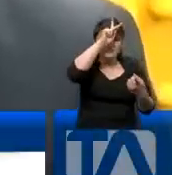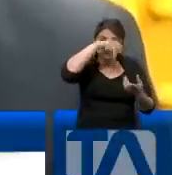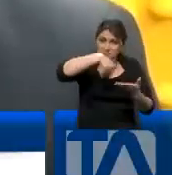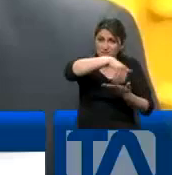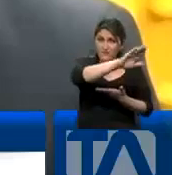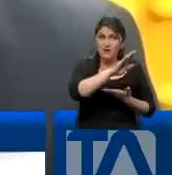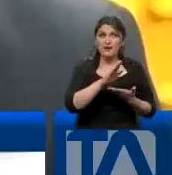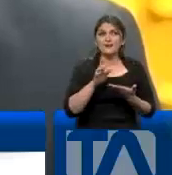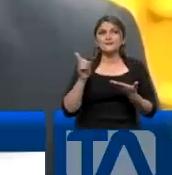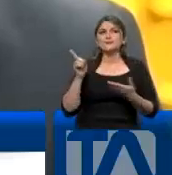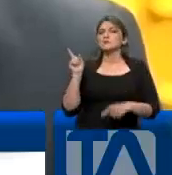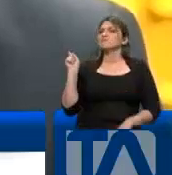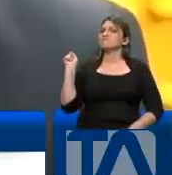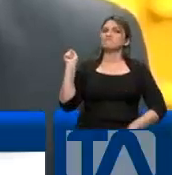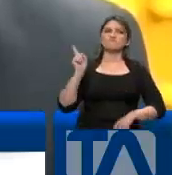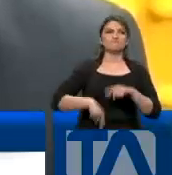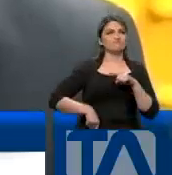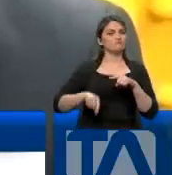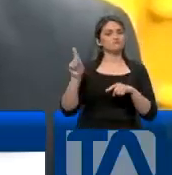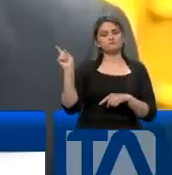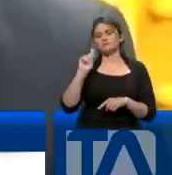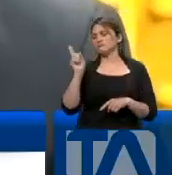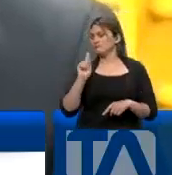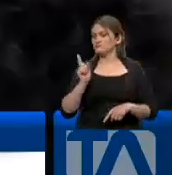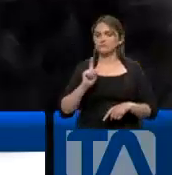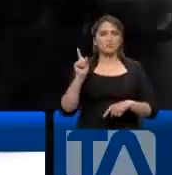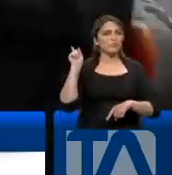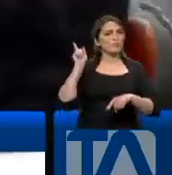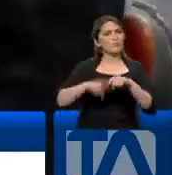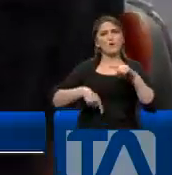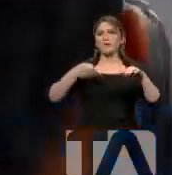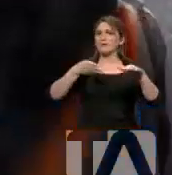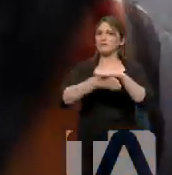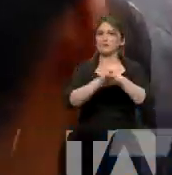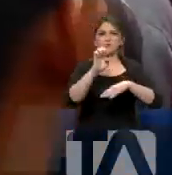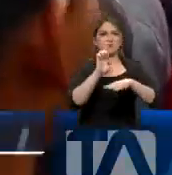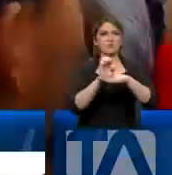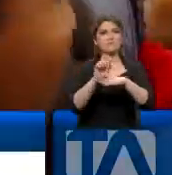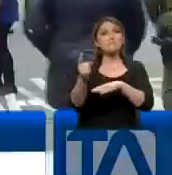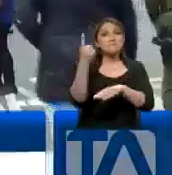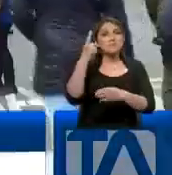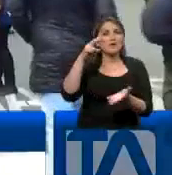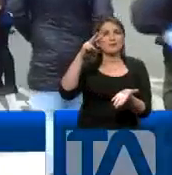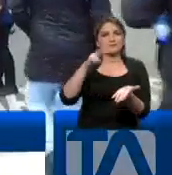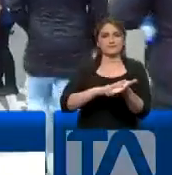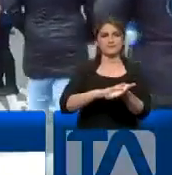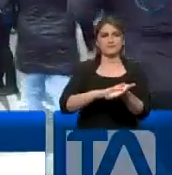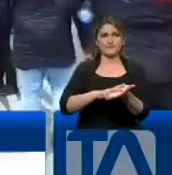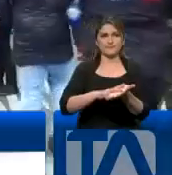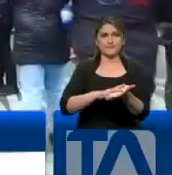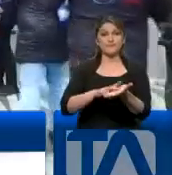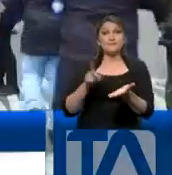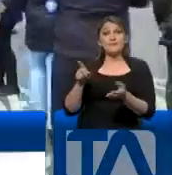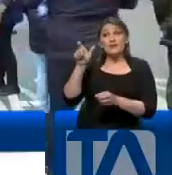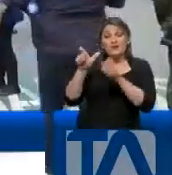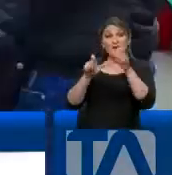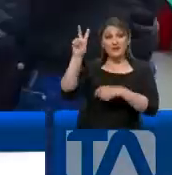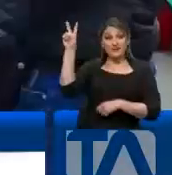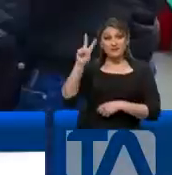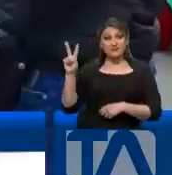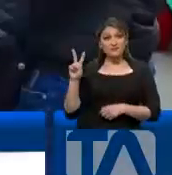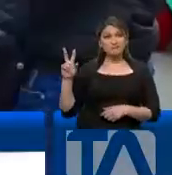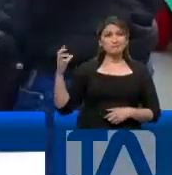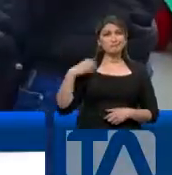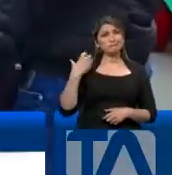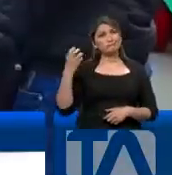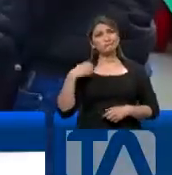control es estrictamente en la línea limítrofe. Sin embargo, el pedido de los extranjeros es una